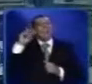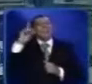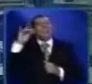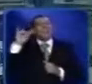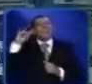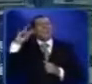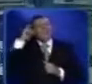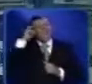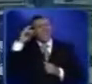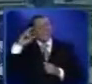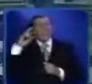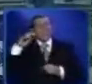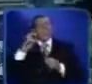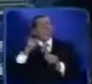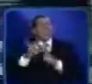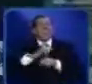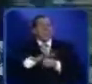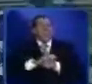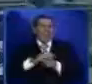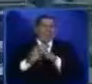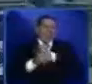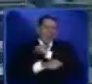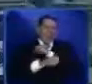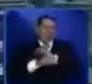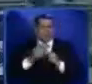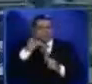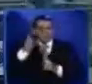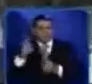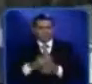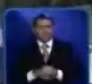Naranja. Los productores de largometrajes le ofrecieron detalles de este film.